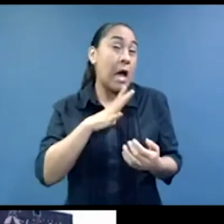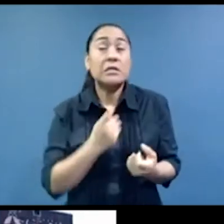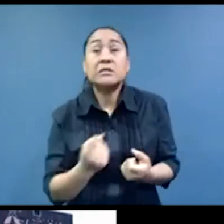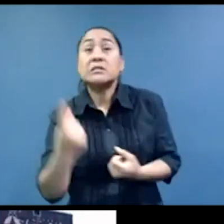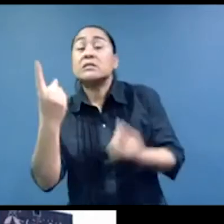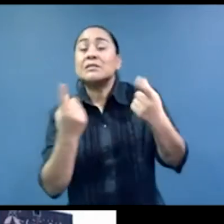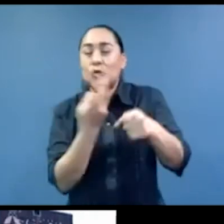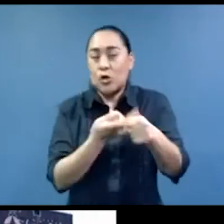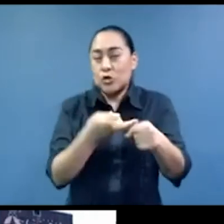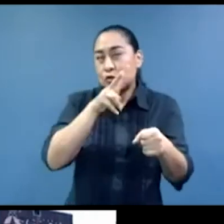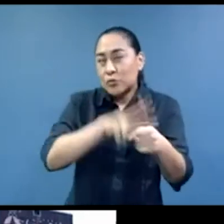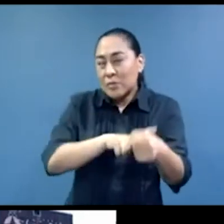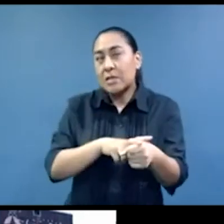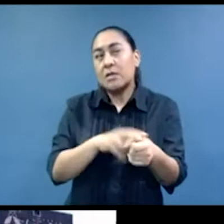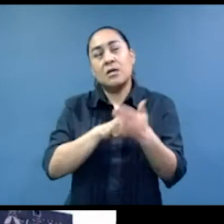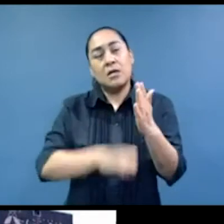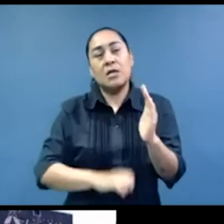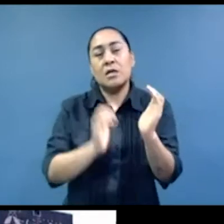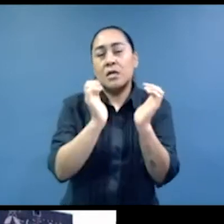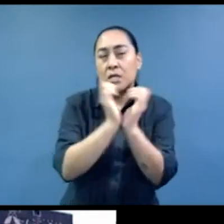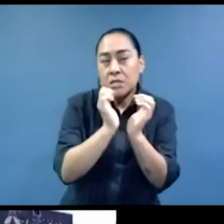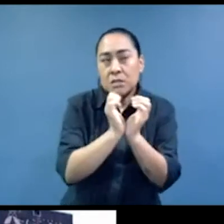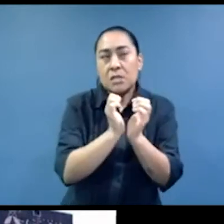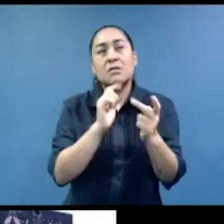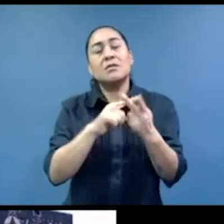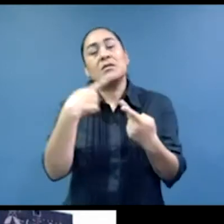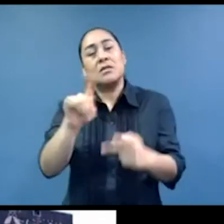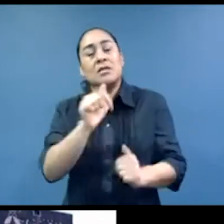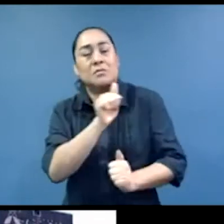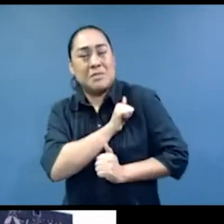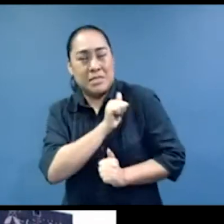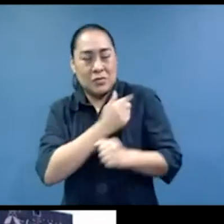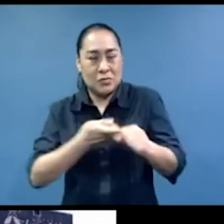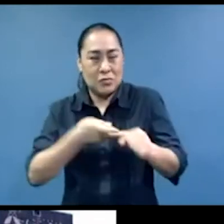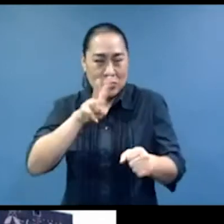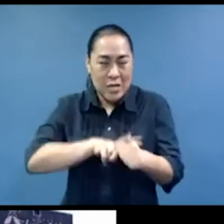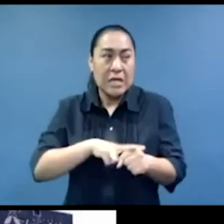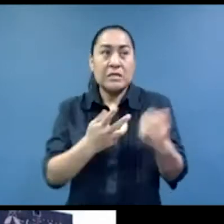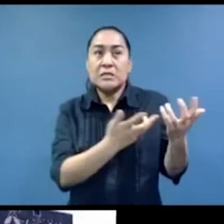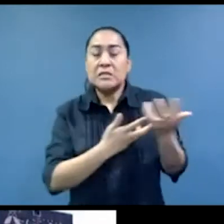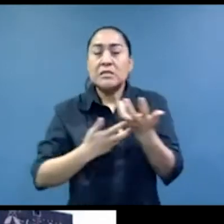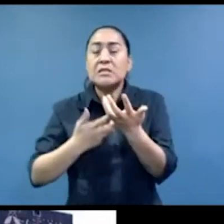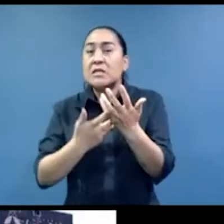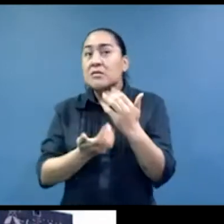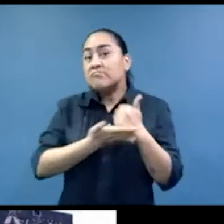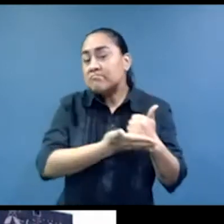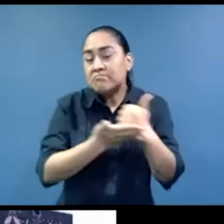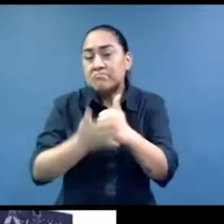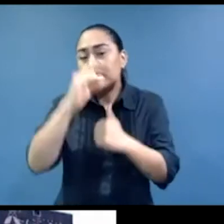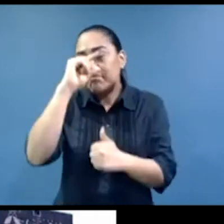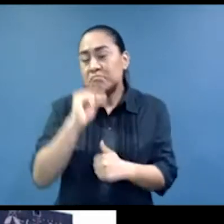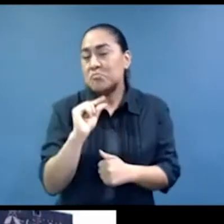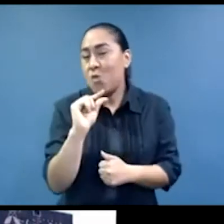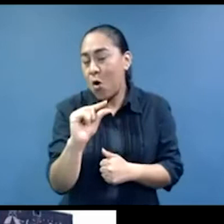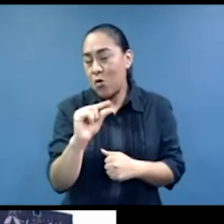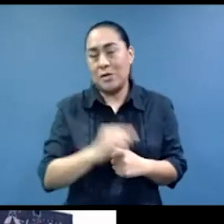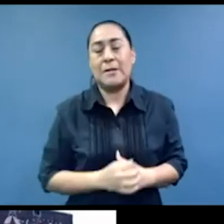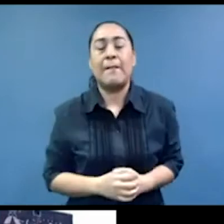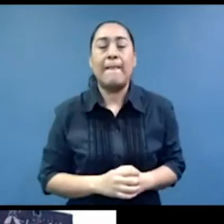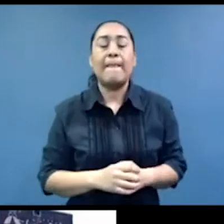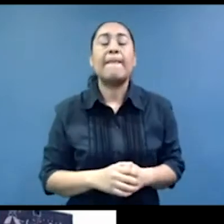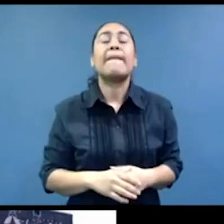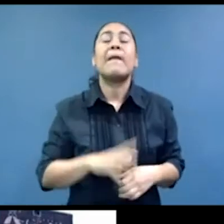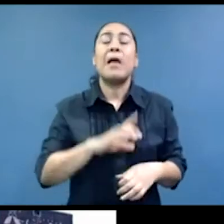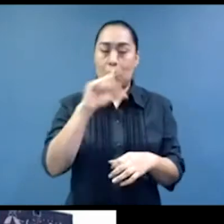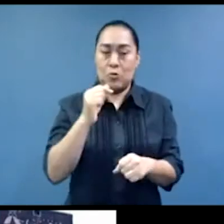ser ISSSTE, el servicio militar, y cómo esto está afectando a ciertas poblaciones. Y bueno, para darle